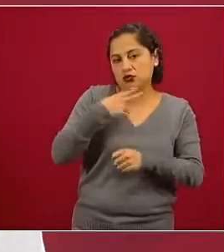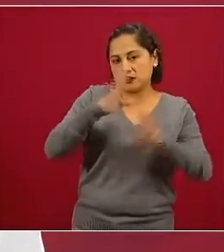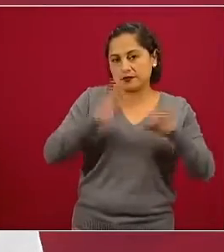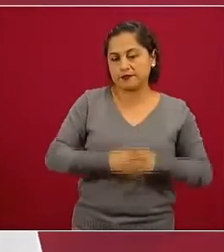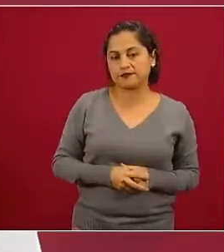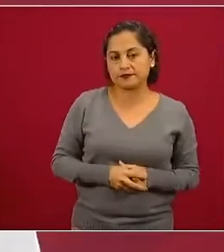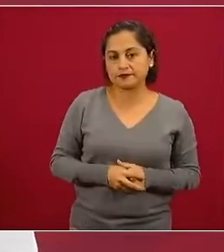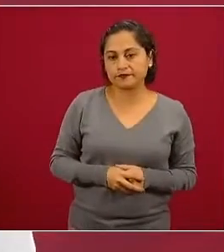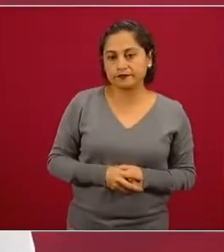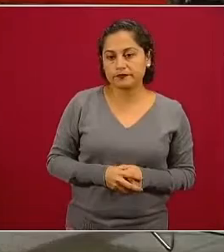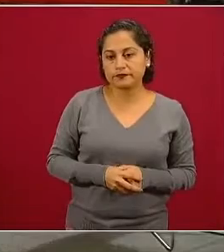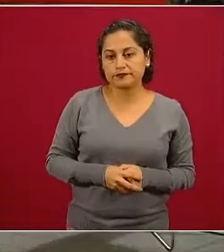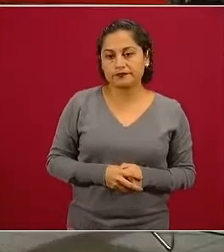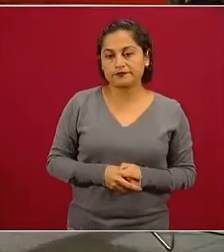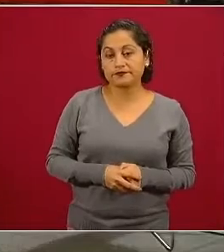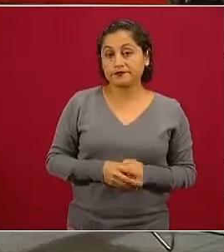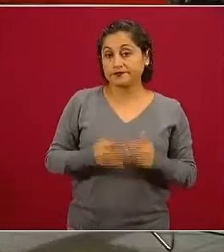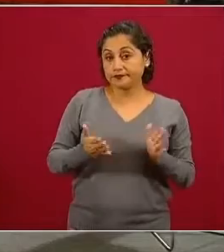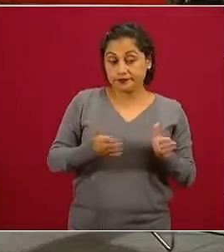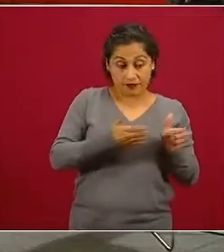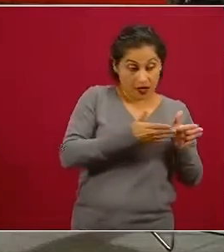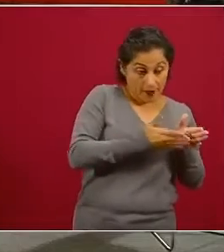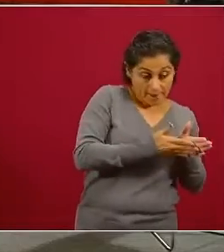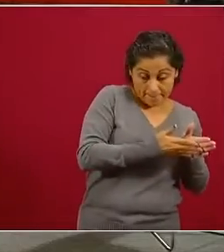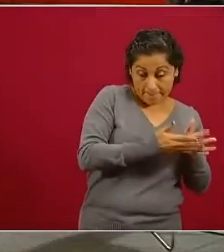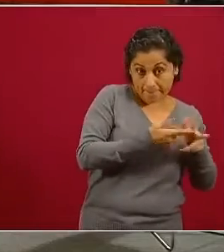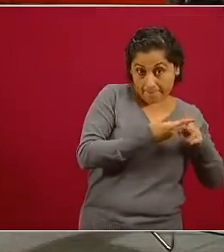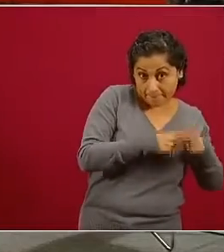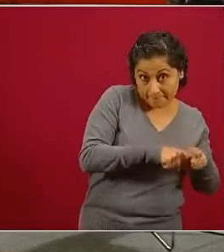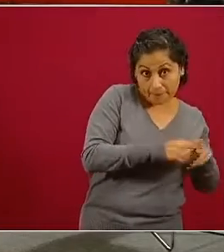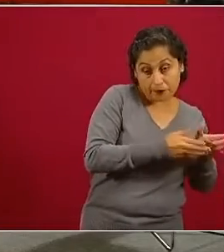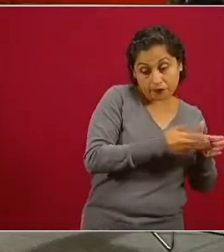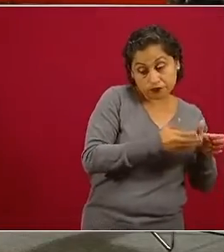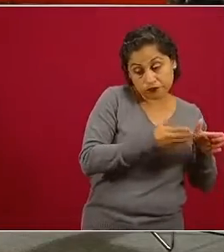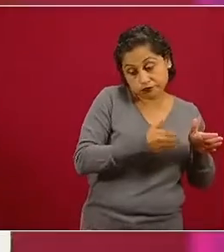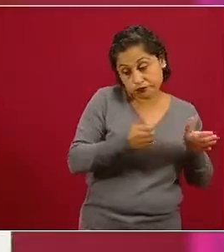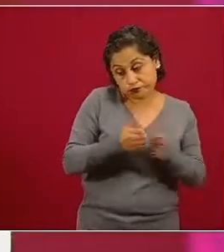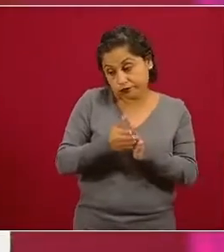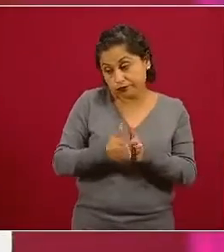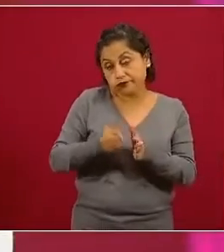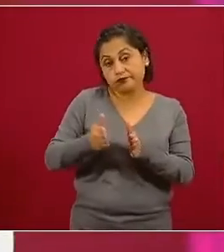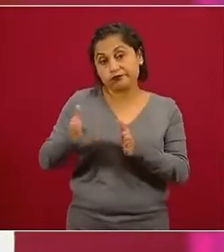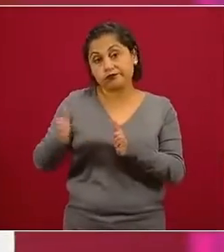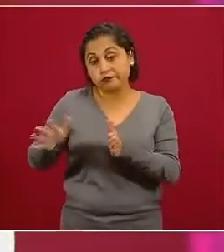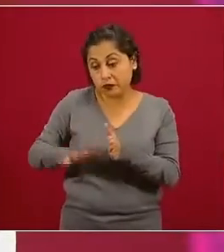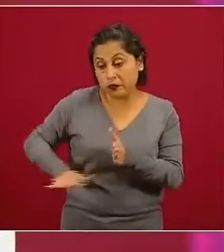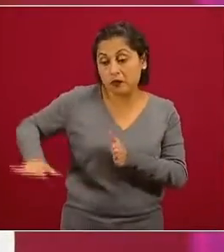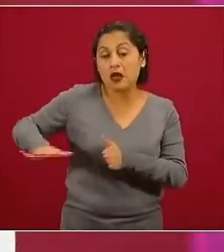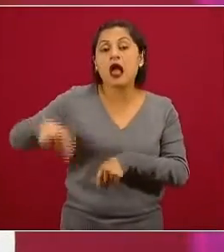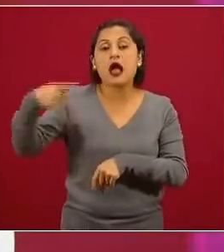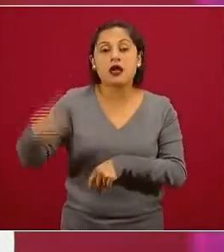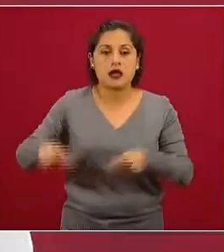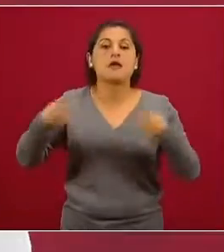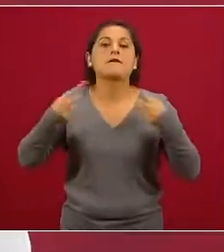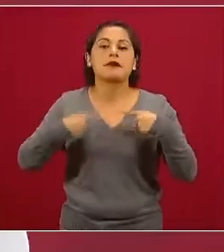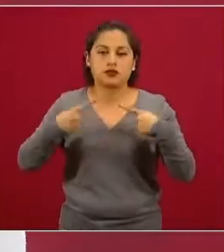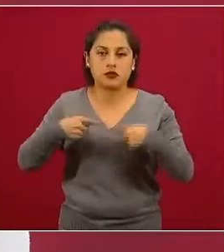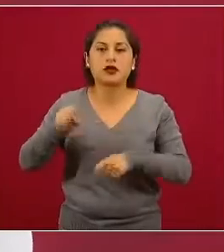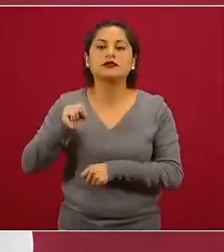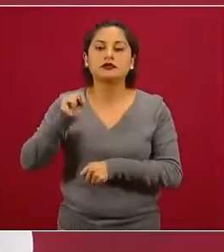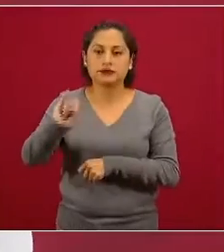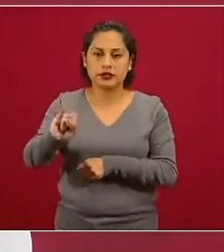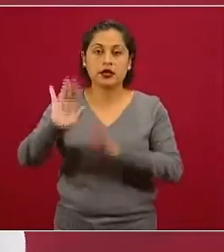sea eficaz, es decir, pueda producir el resultado que se considera necesario. Si estos criterios se cumplen,